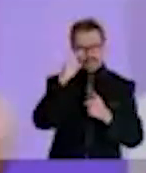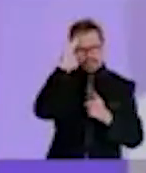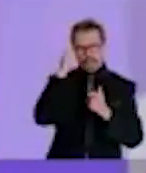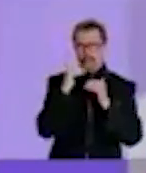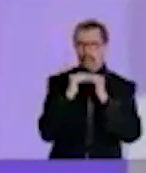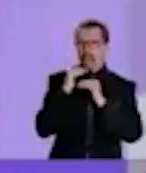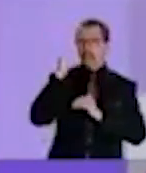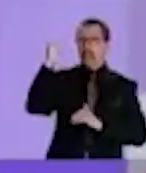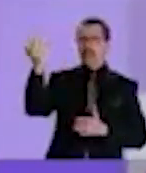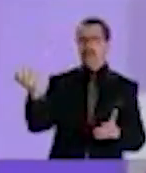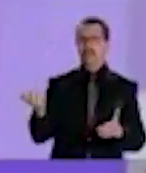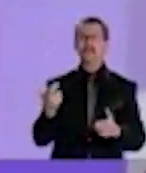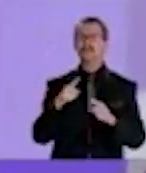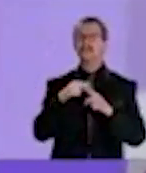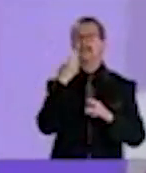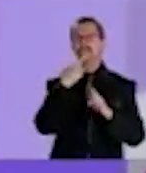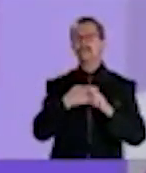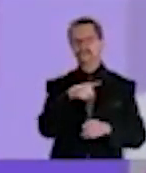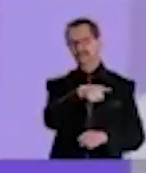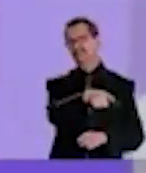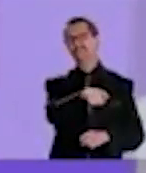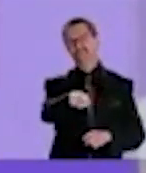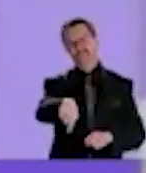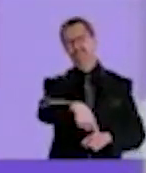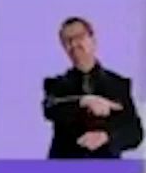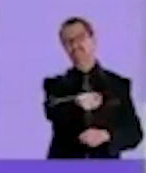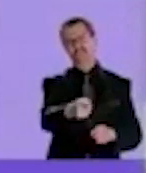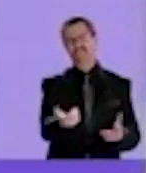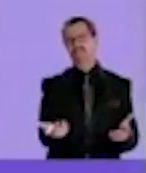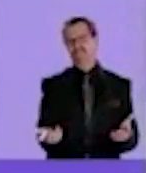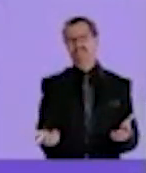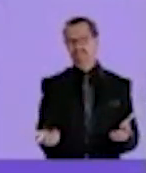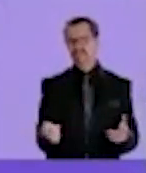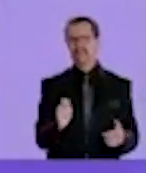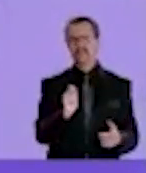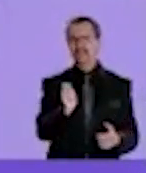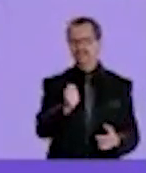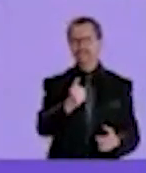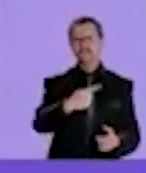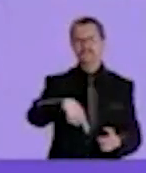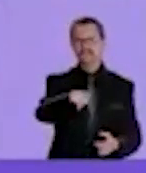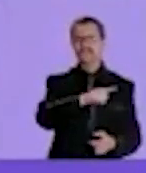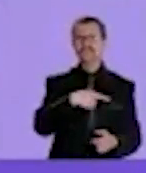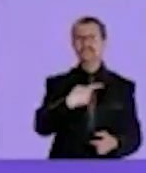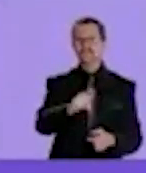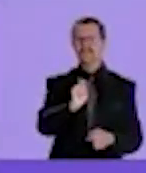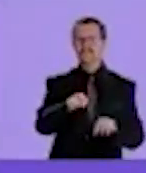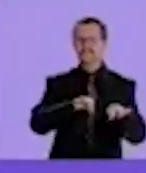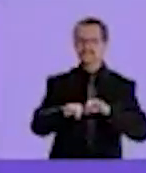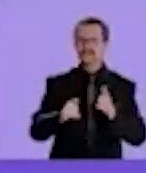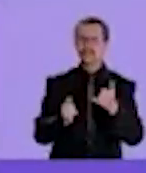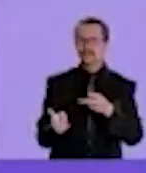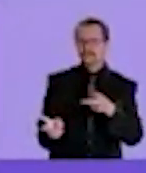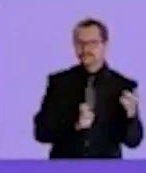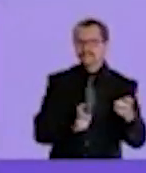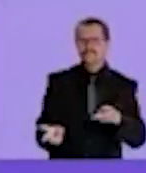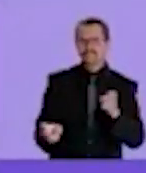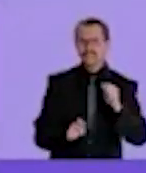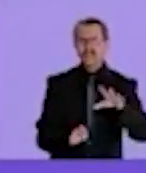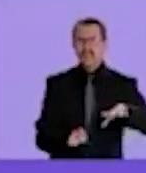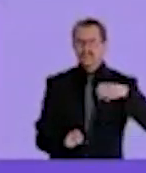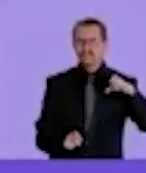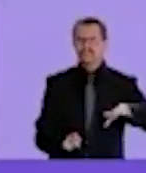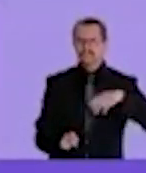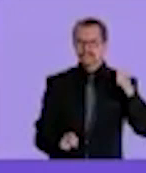y se han dedicado a eso a robar a saquear de todas maneras no es mi fuerte la venganza no